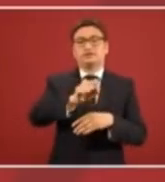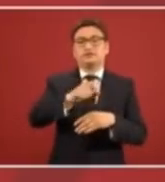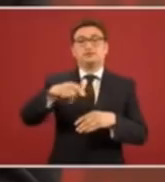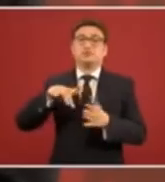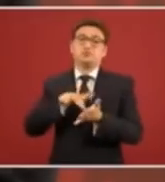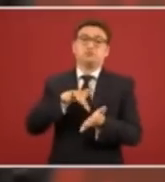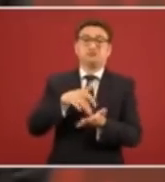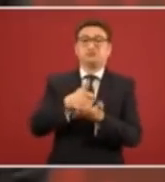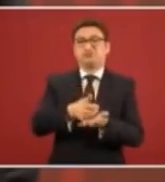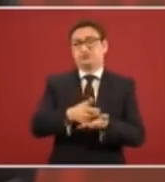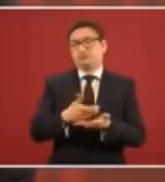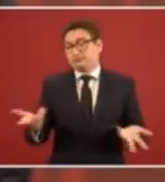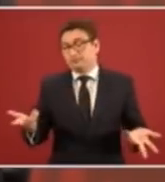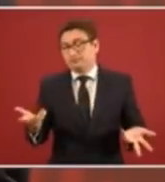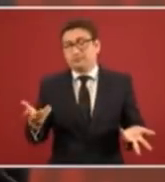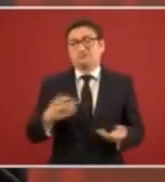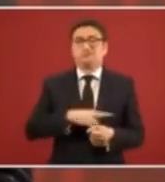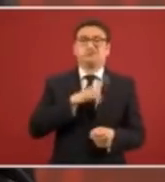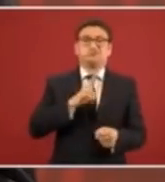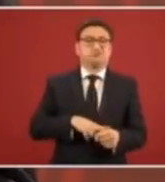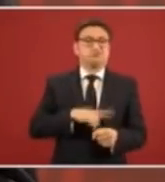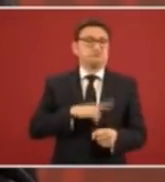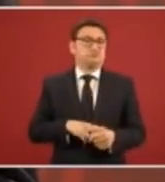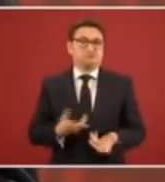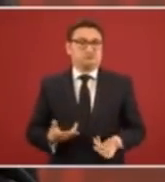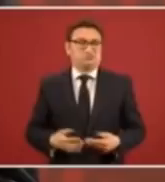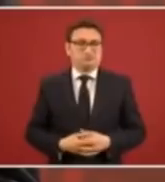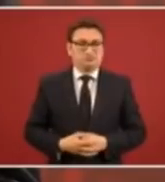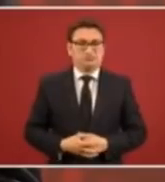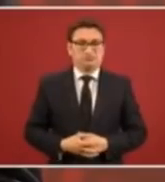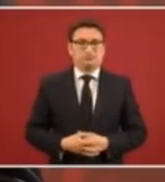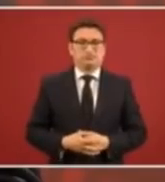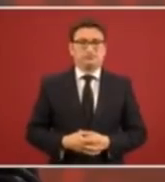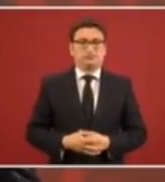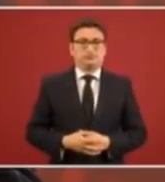Entonces, es normal esto.